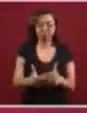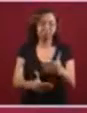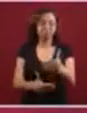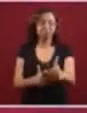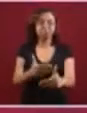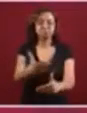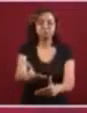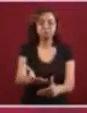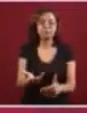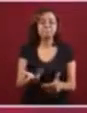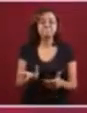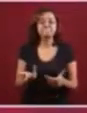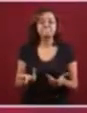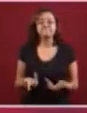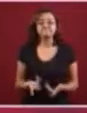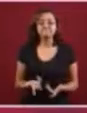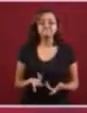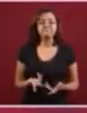un interés